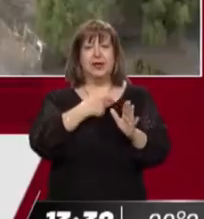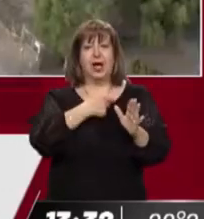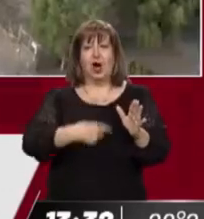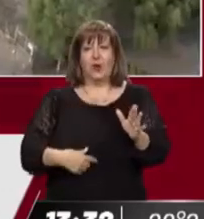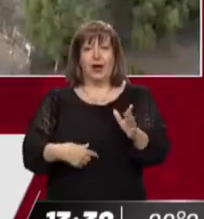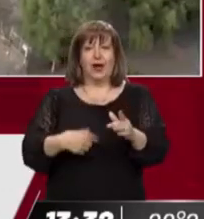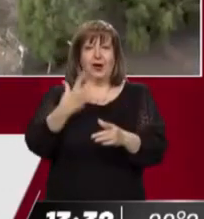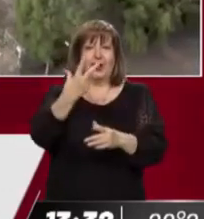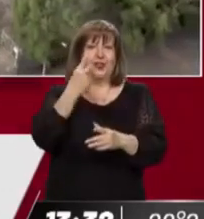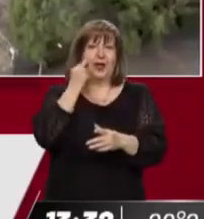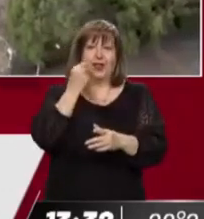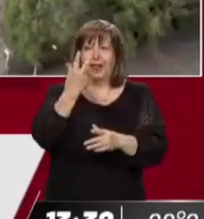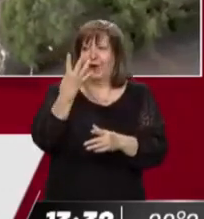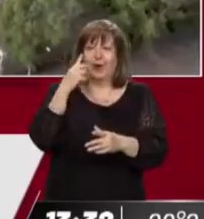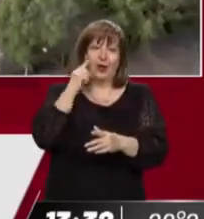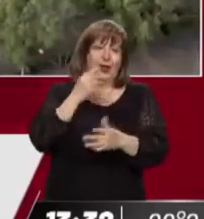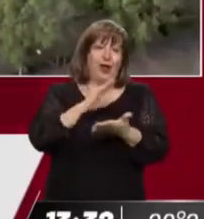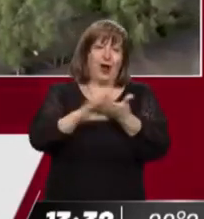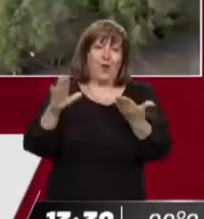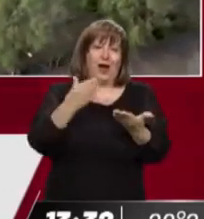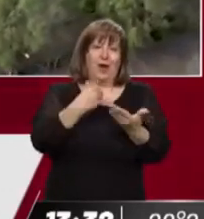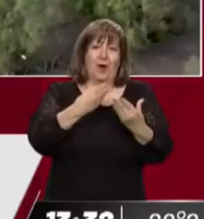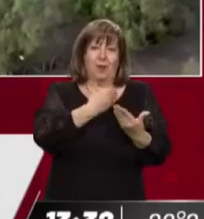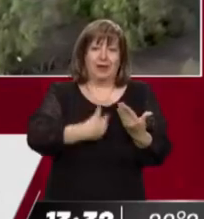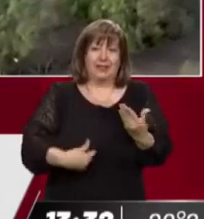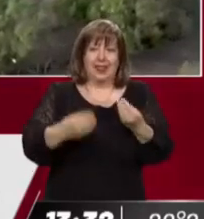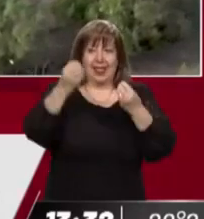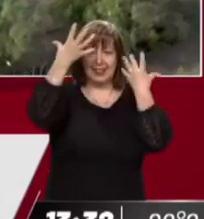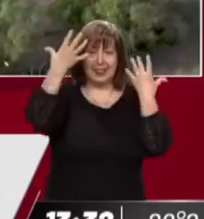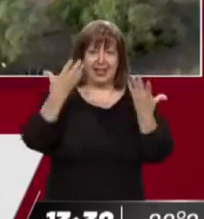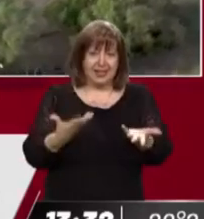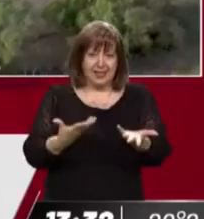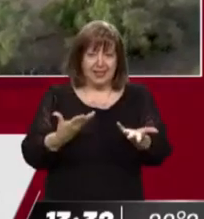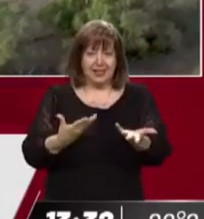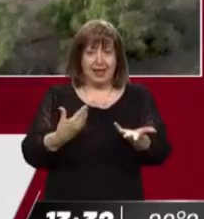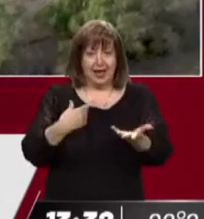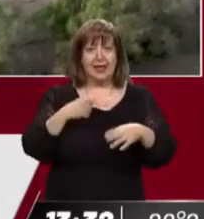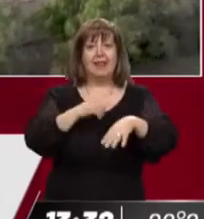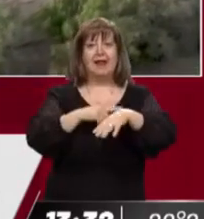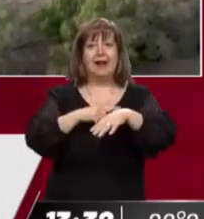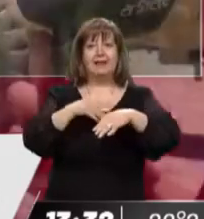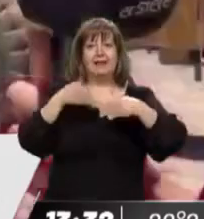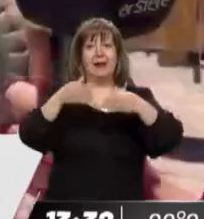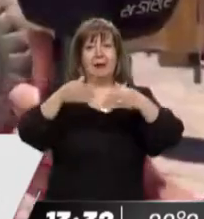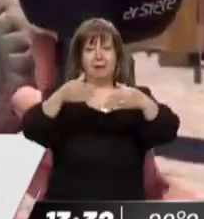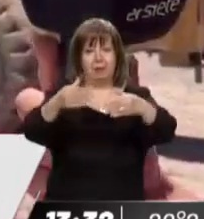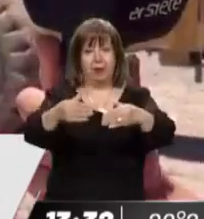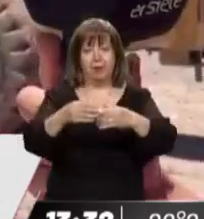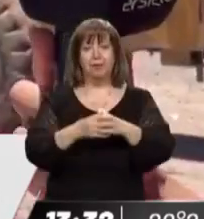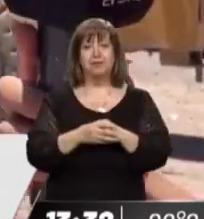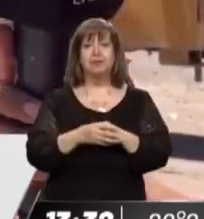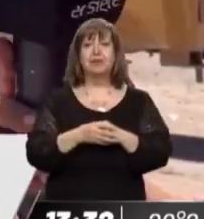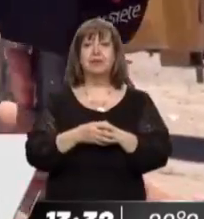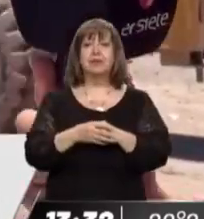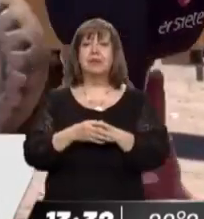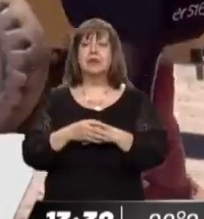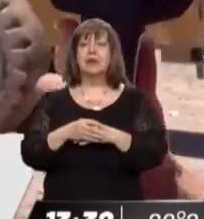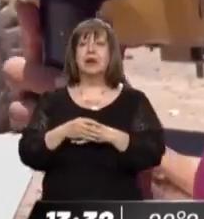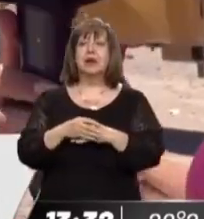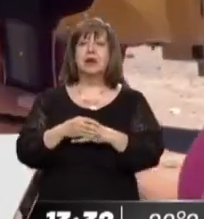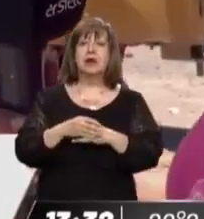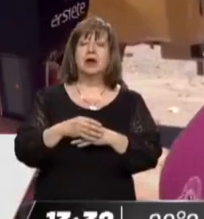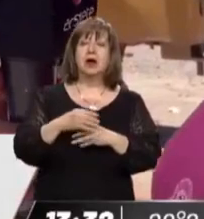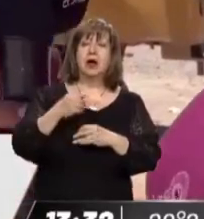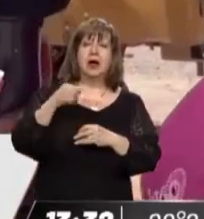hace 3 días, 4 días. Lo que dijo ayer justamente Caputo es que las que estaban en desarrollo no se iban a paralizar. Acá que hay